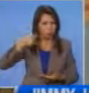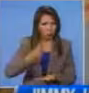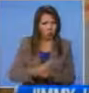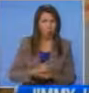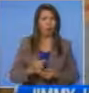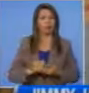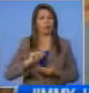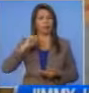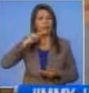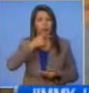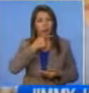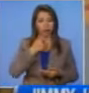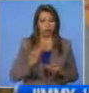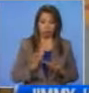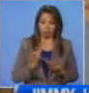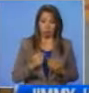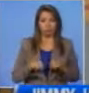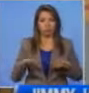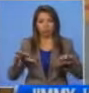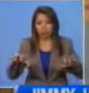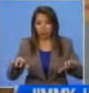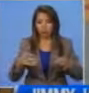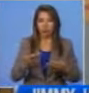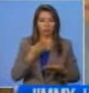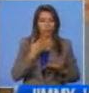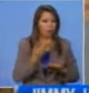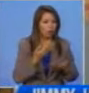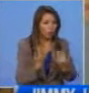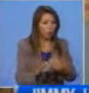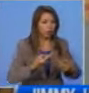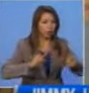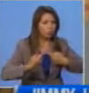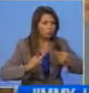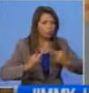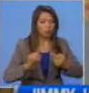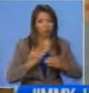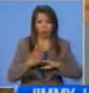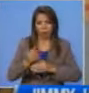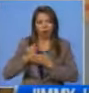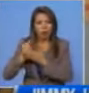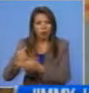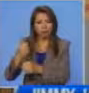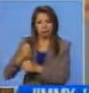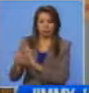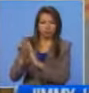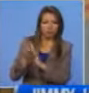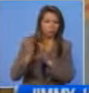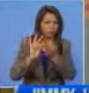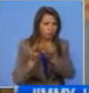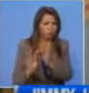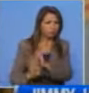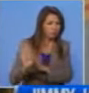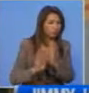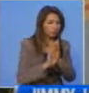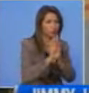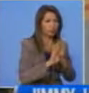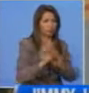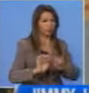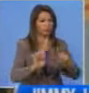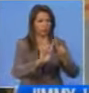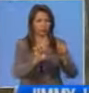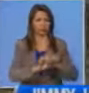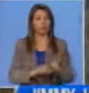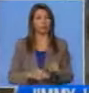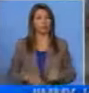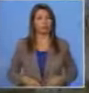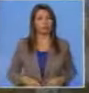los sectores tan importantes hoy en controversia y que tienen que ver finalmente con el desarrollo de nuestras